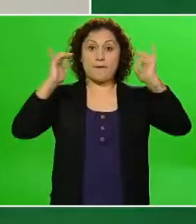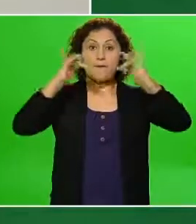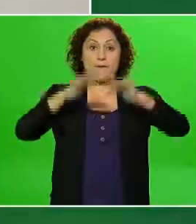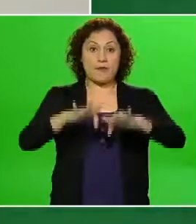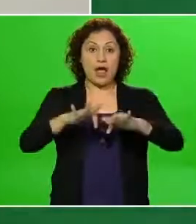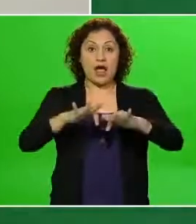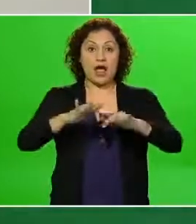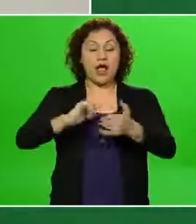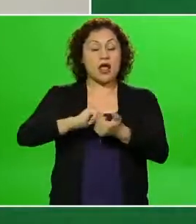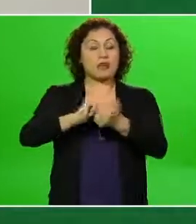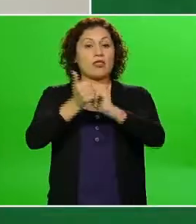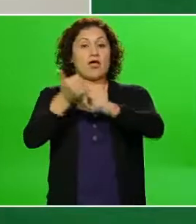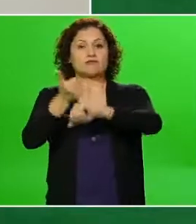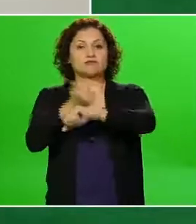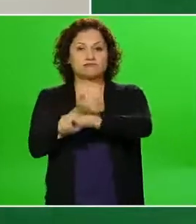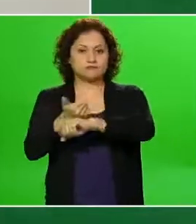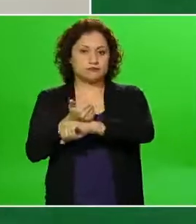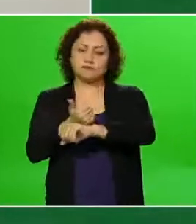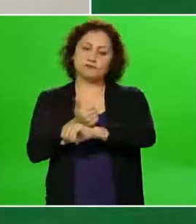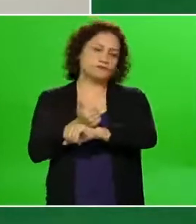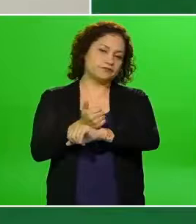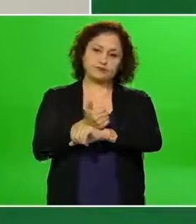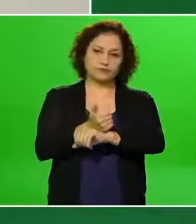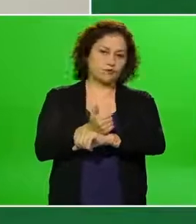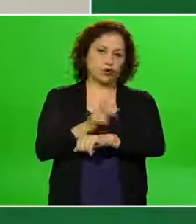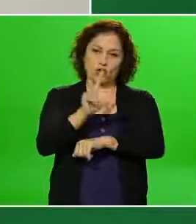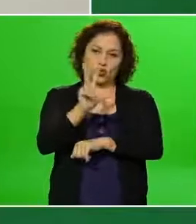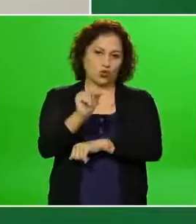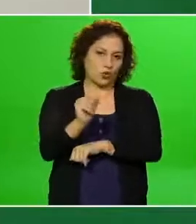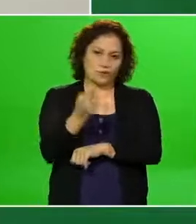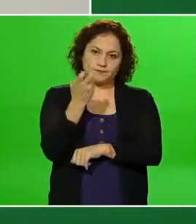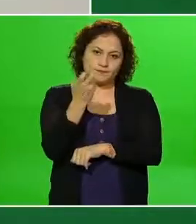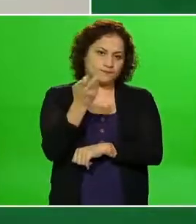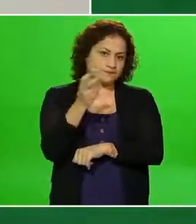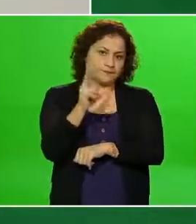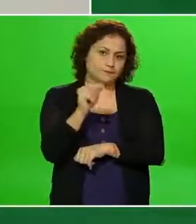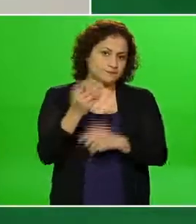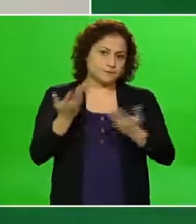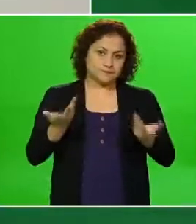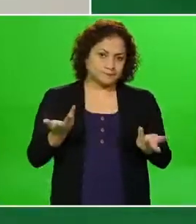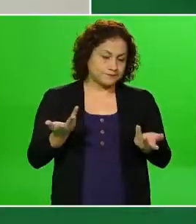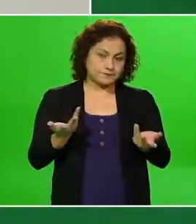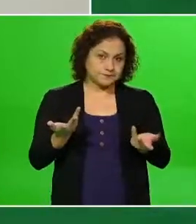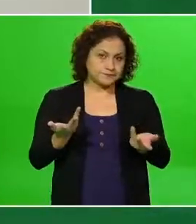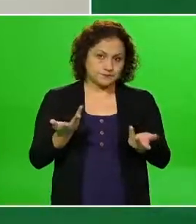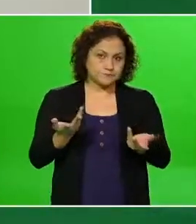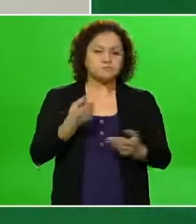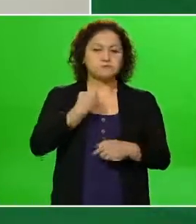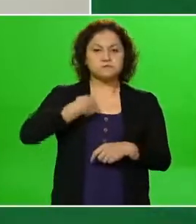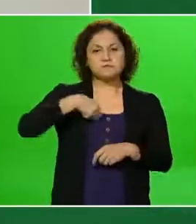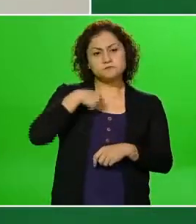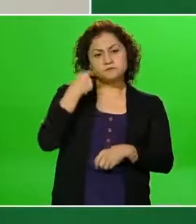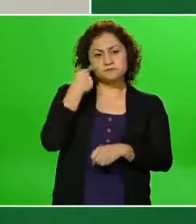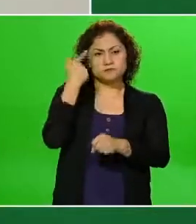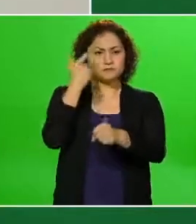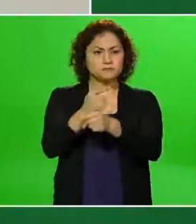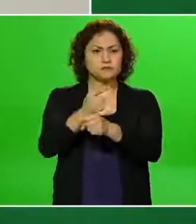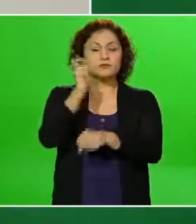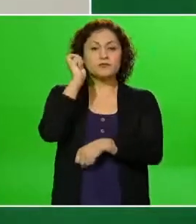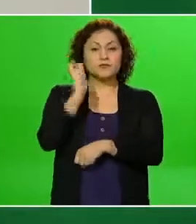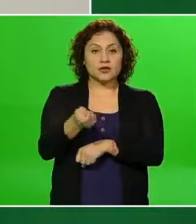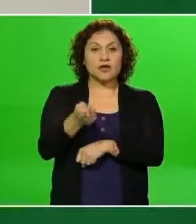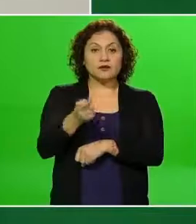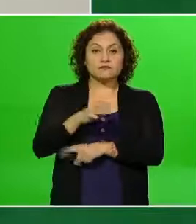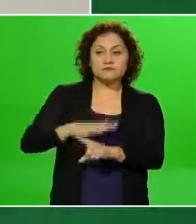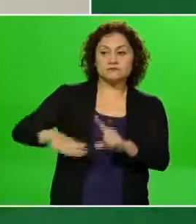fuera amarillo, no tenemos una evidencia epidemiológica de que eso haya ocurrido. De hecho, de las un poco más de